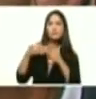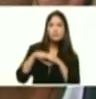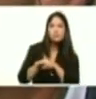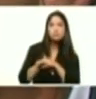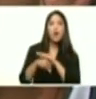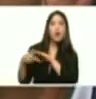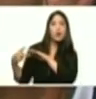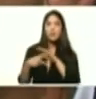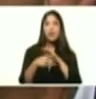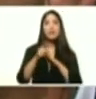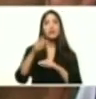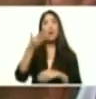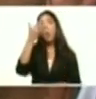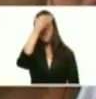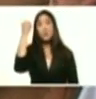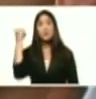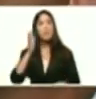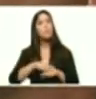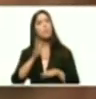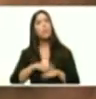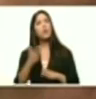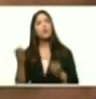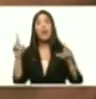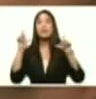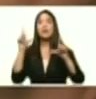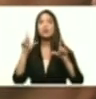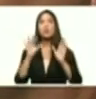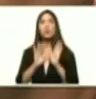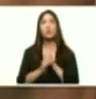contrabando, también se olvida, ah, porque los medios, lo tapan,